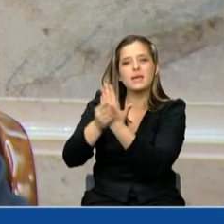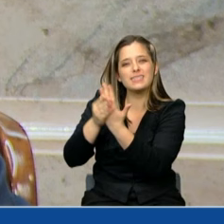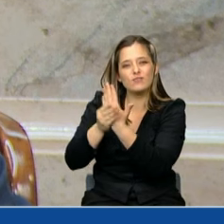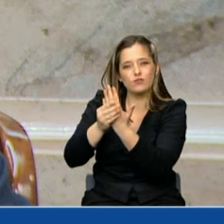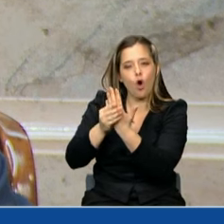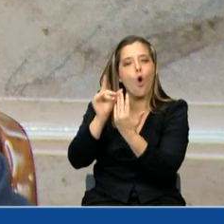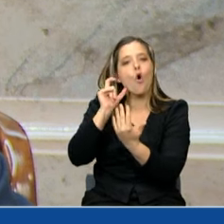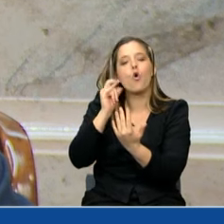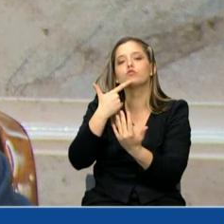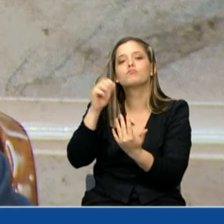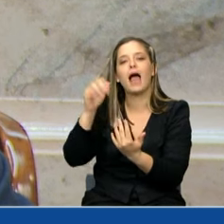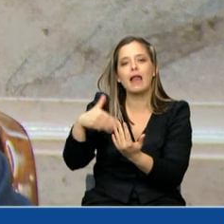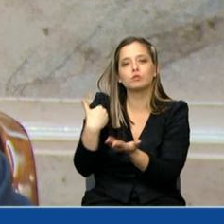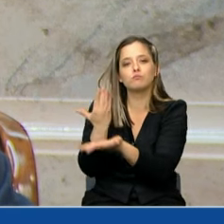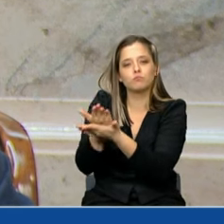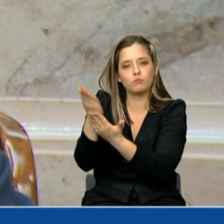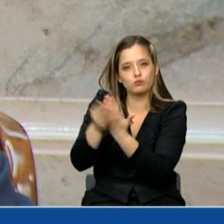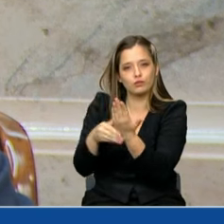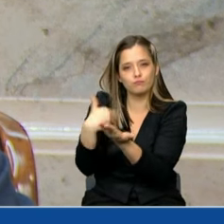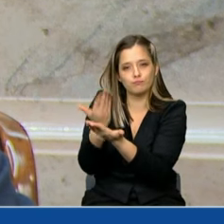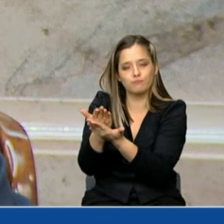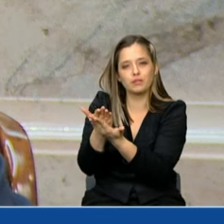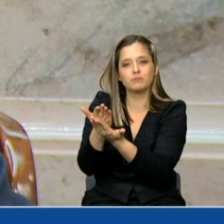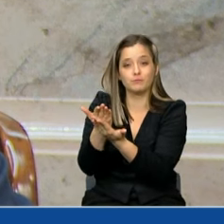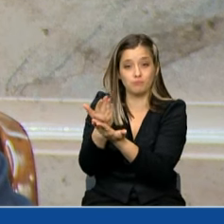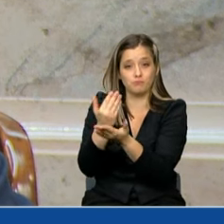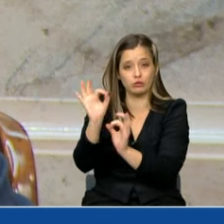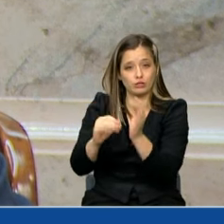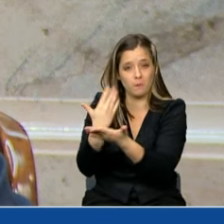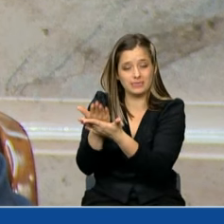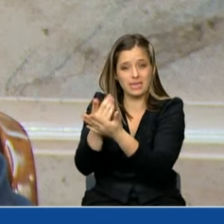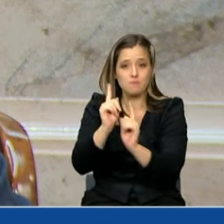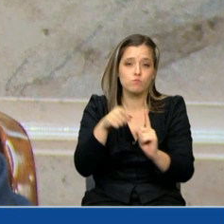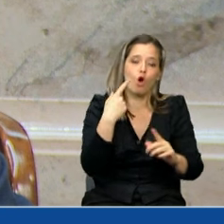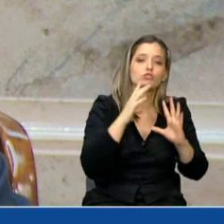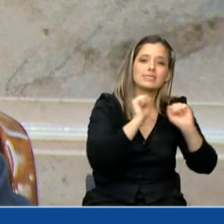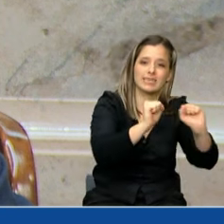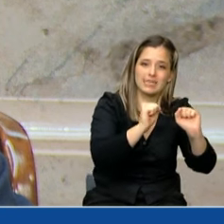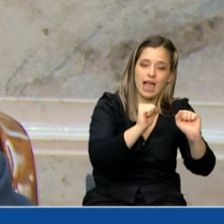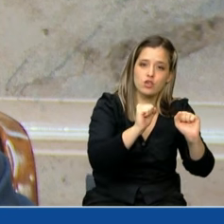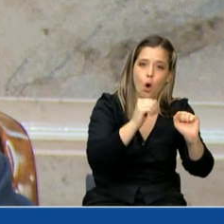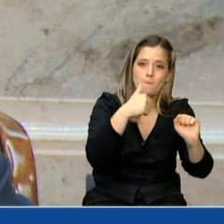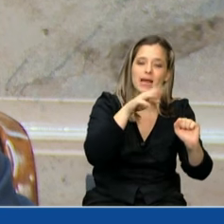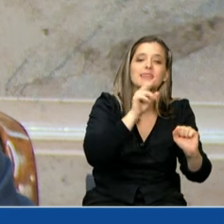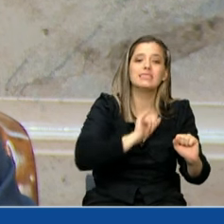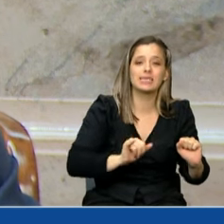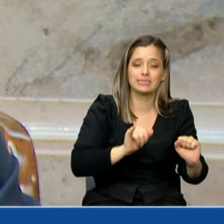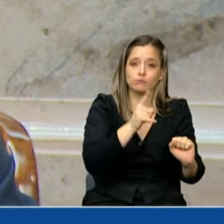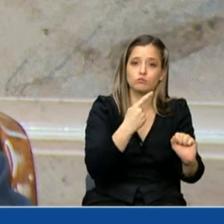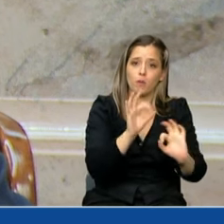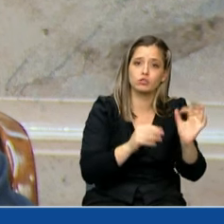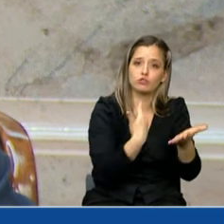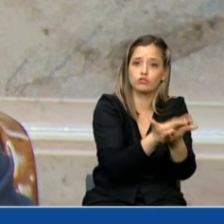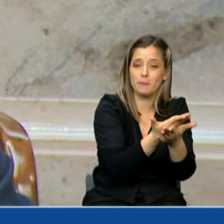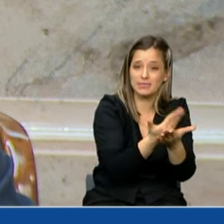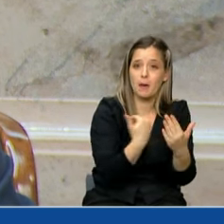Guzmán y se lo mandé también se lo envié al entonces secretario de energía Darío Martínez al menos hubiera tenido una